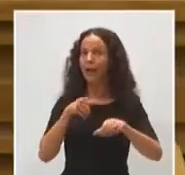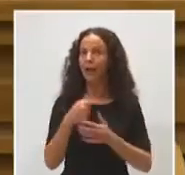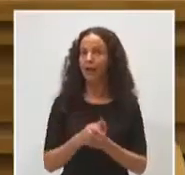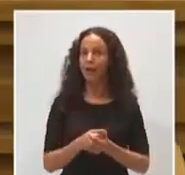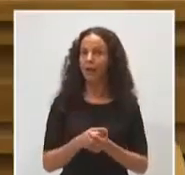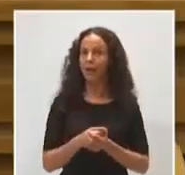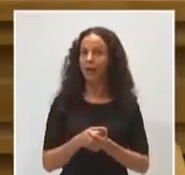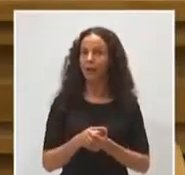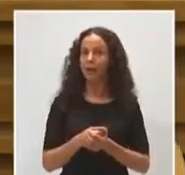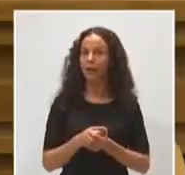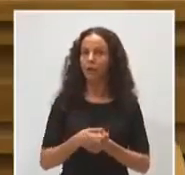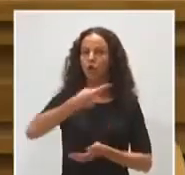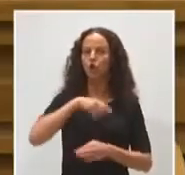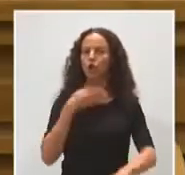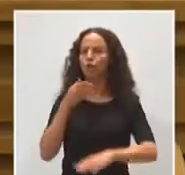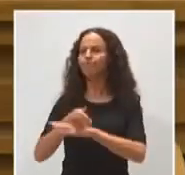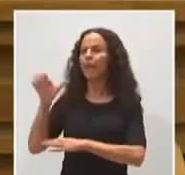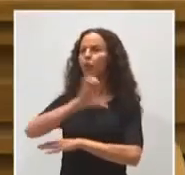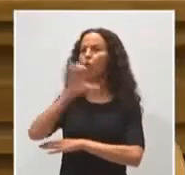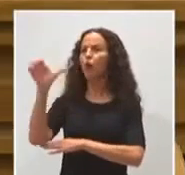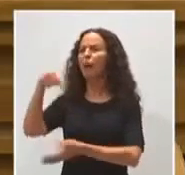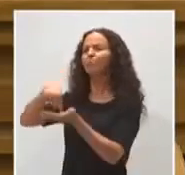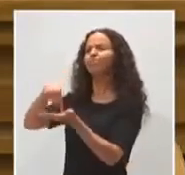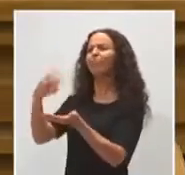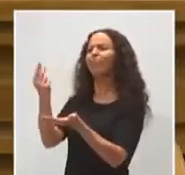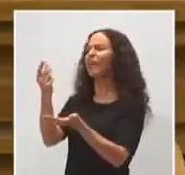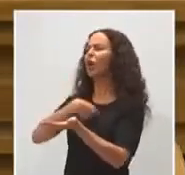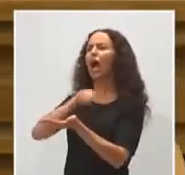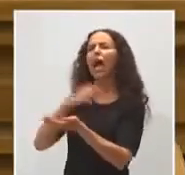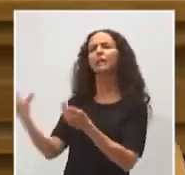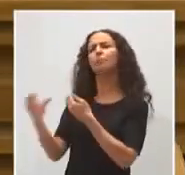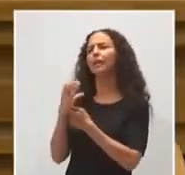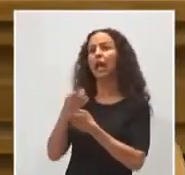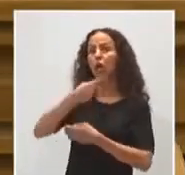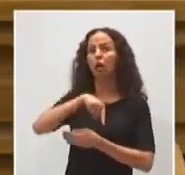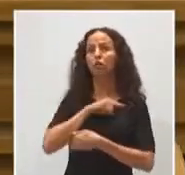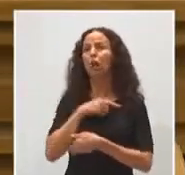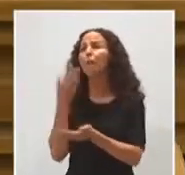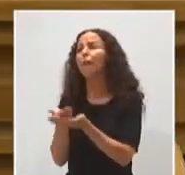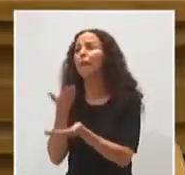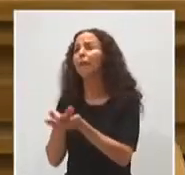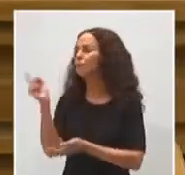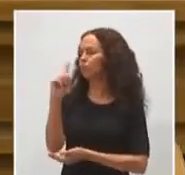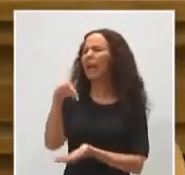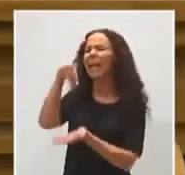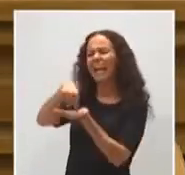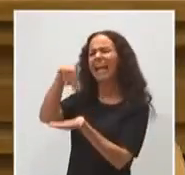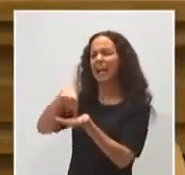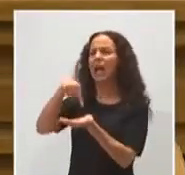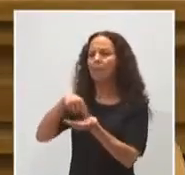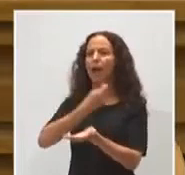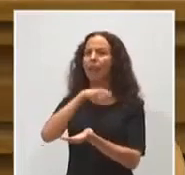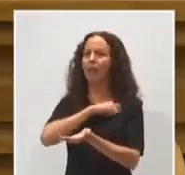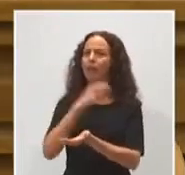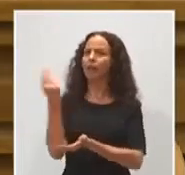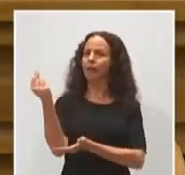hemos ido a europa a reclamar dinero para españa no a ser pedigüeños a reclamar dinero para españa' y a